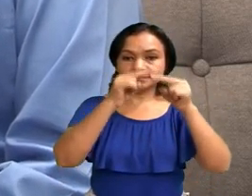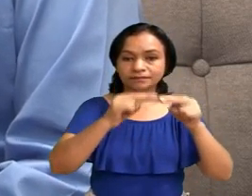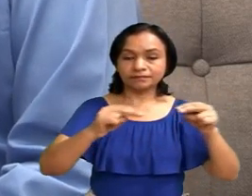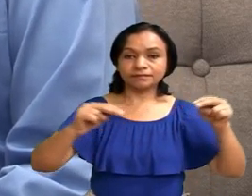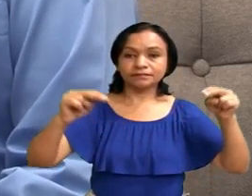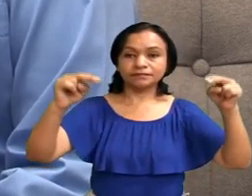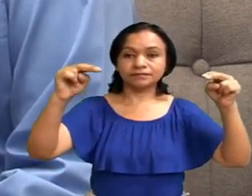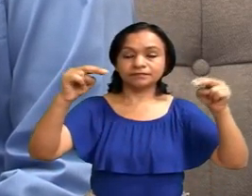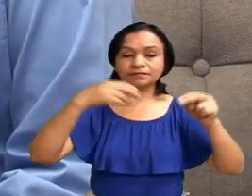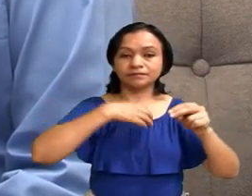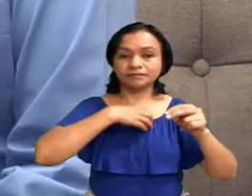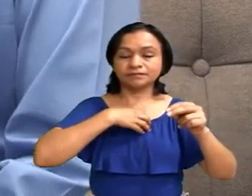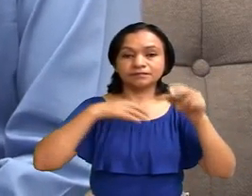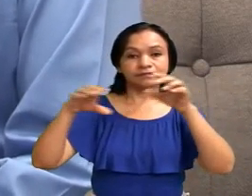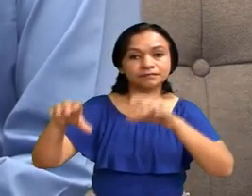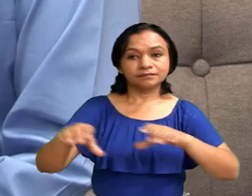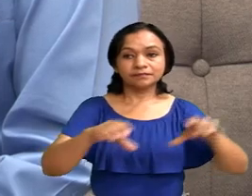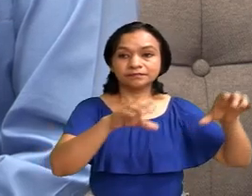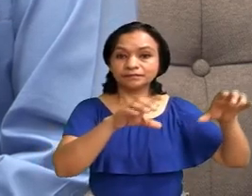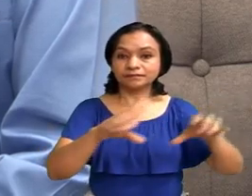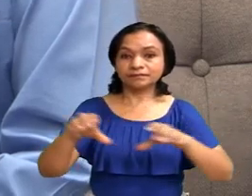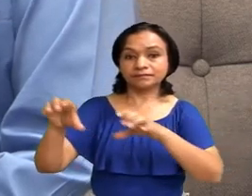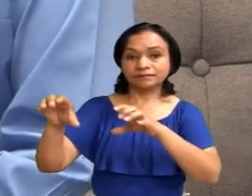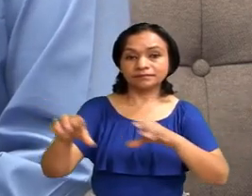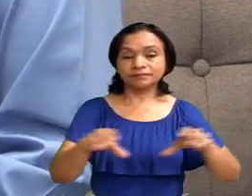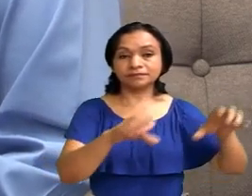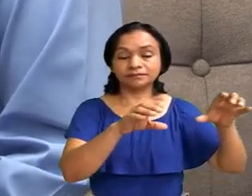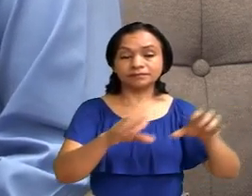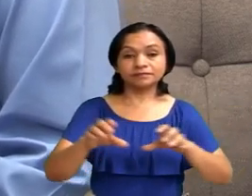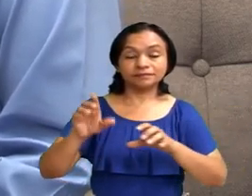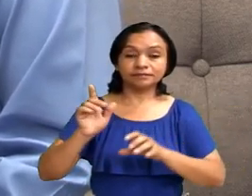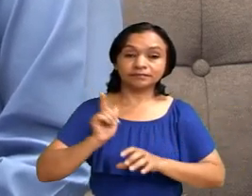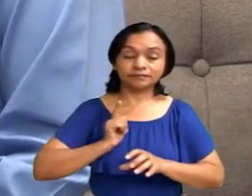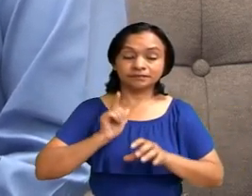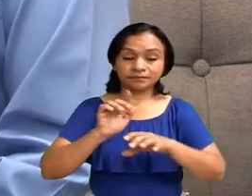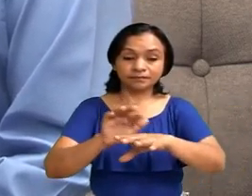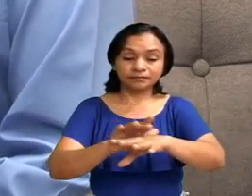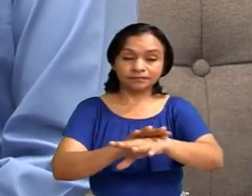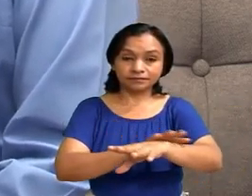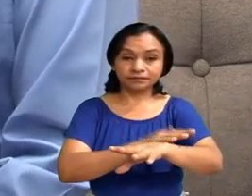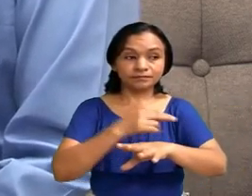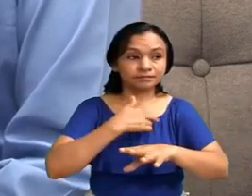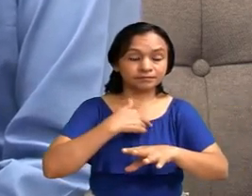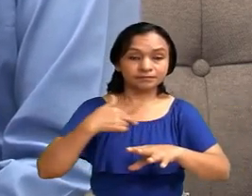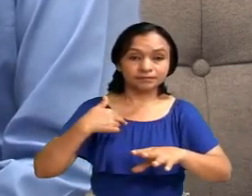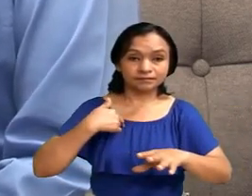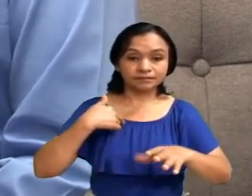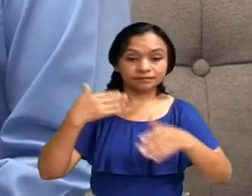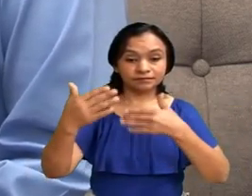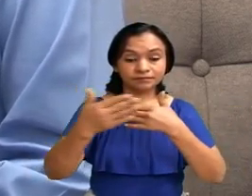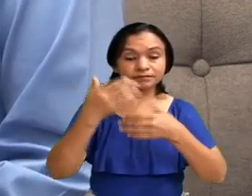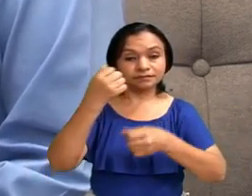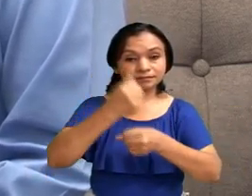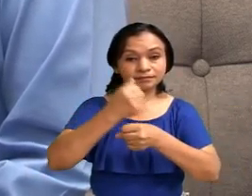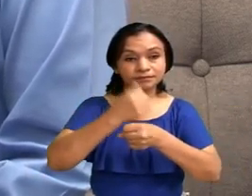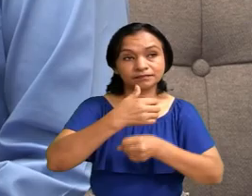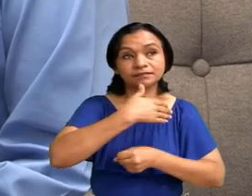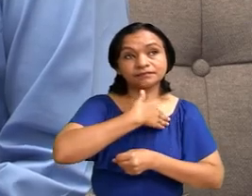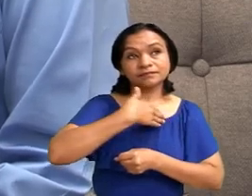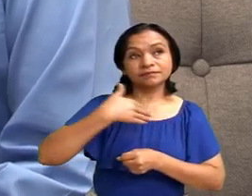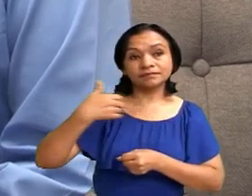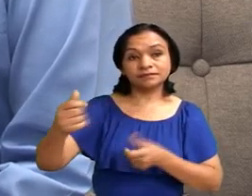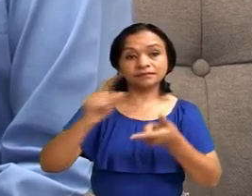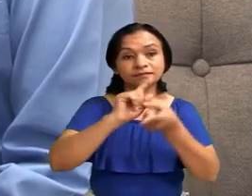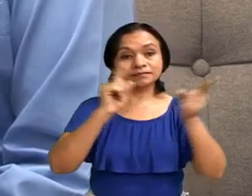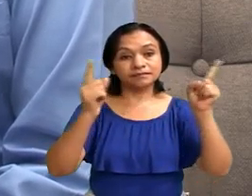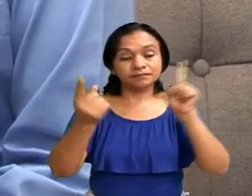en nuestras actividades. Y el tener esa sensibilidad nos acerca a trabajar mejor, a